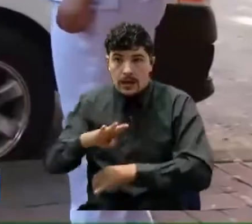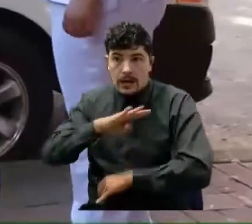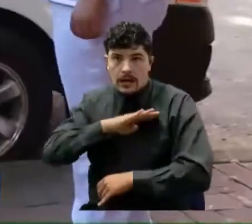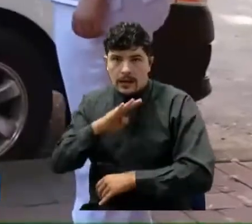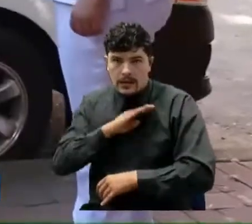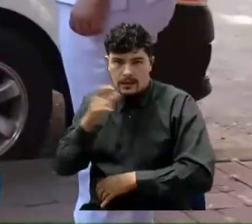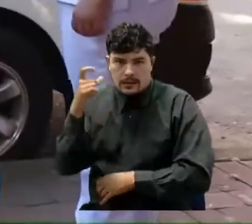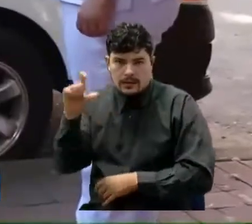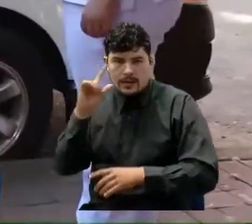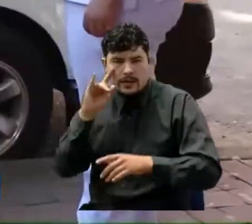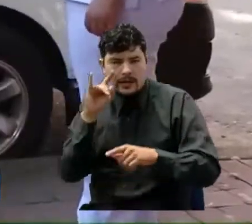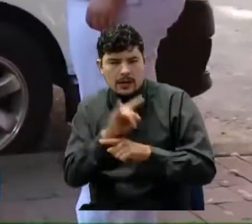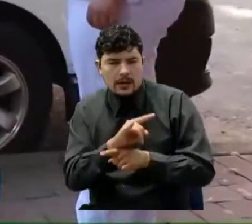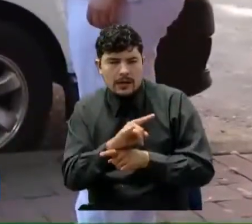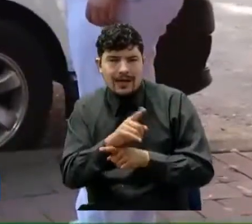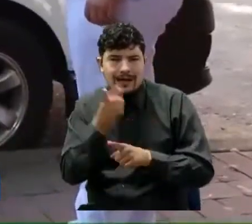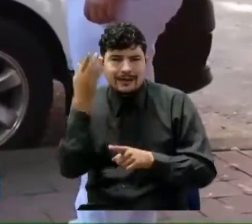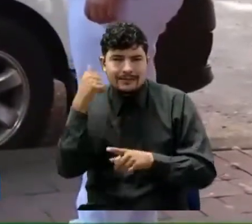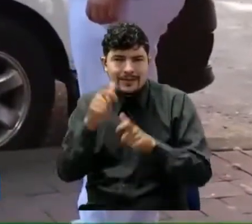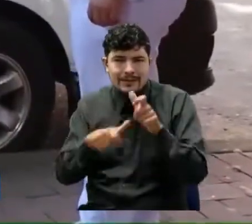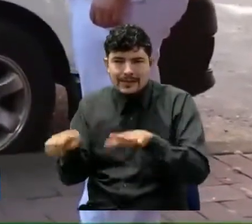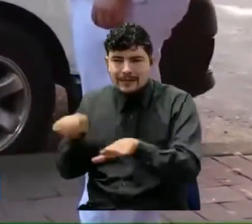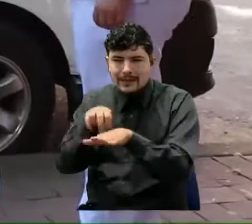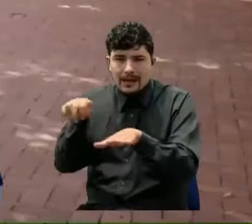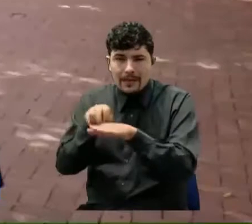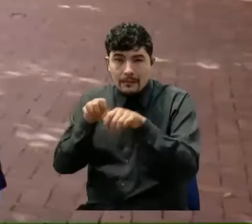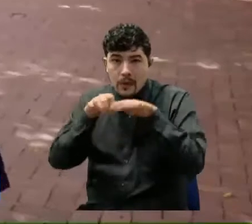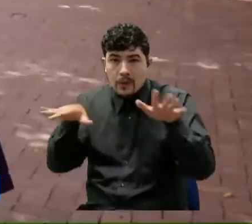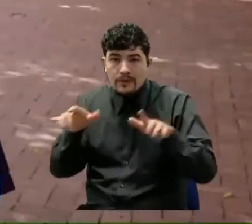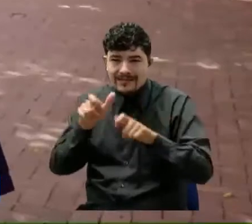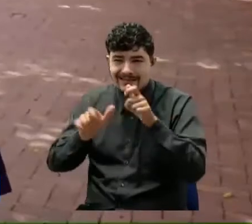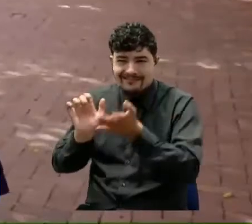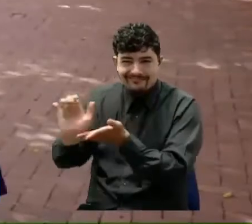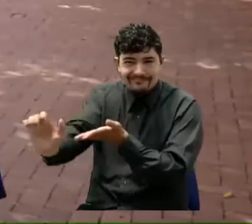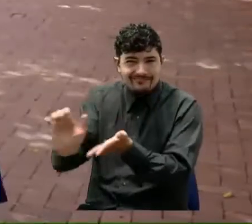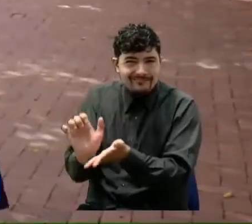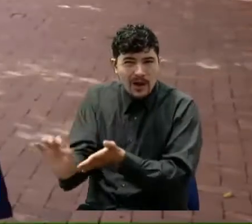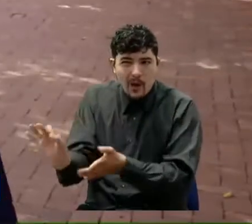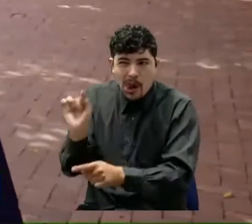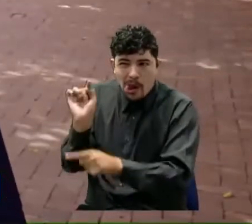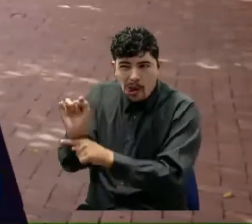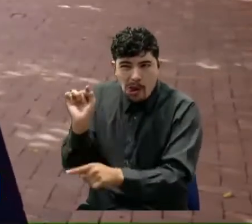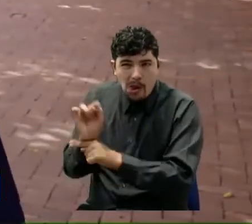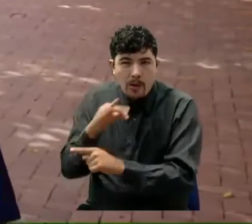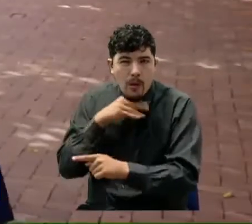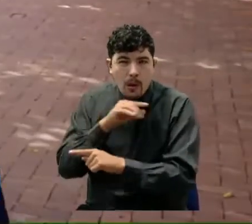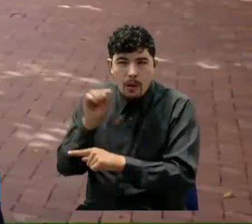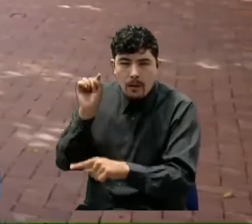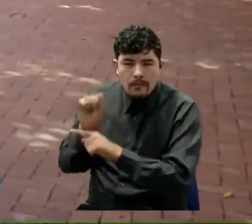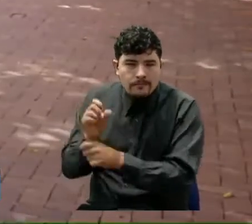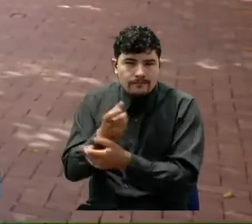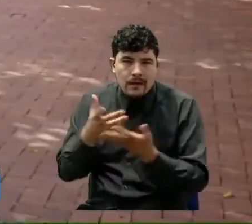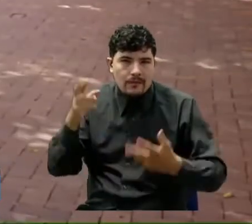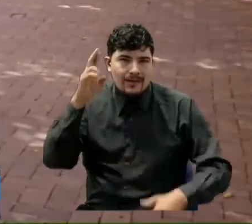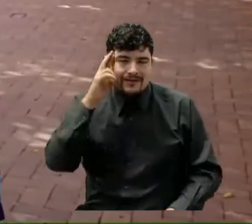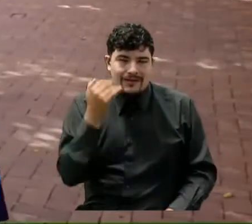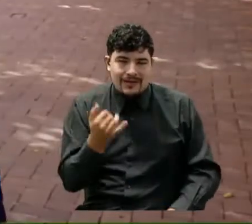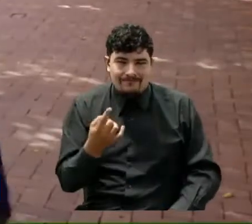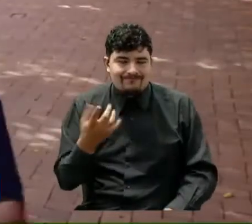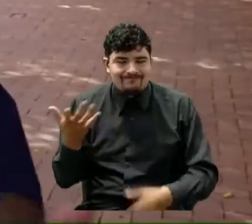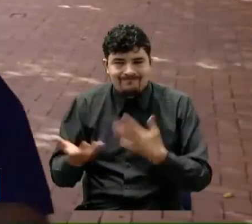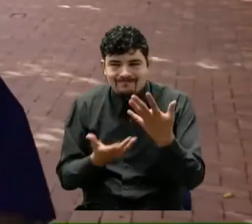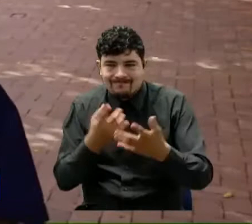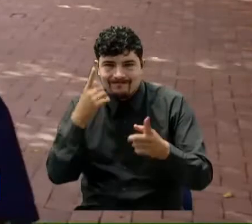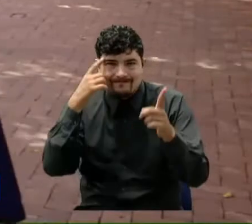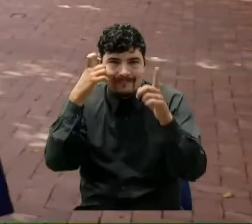su personal asistencial y administrativo. No tenían una buena receptividad dentro del transporte público.